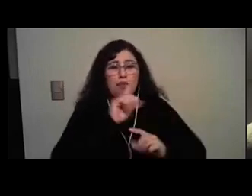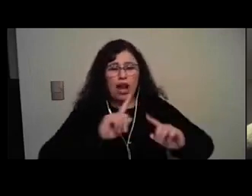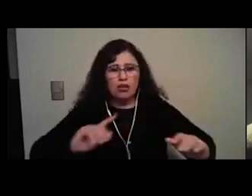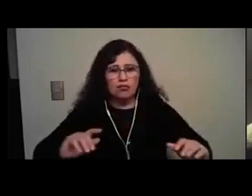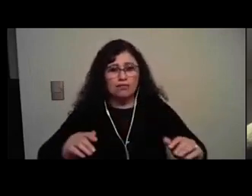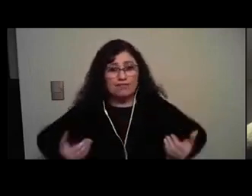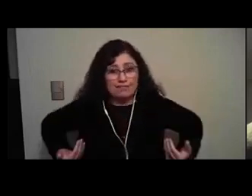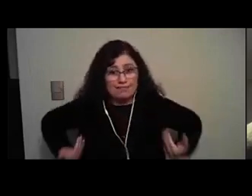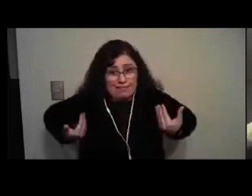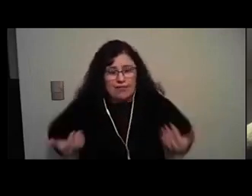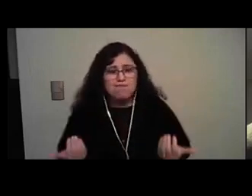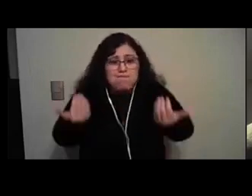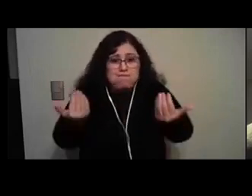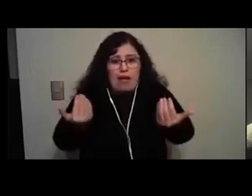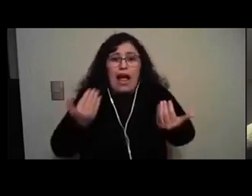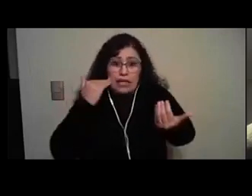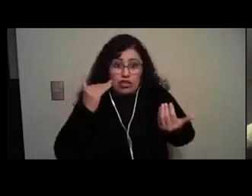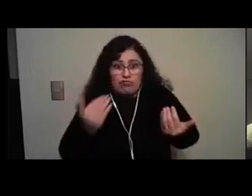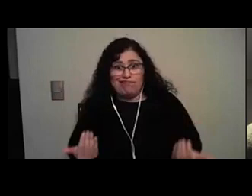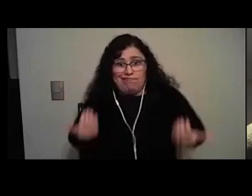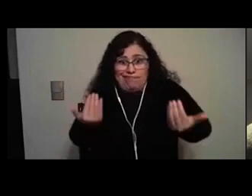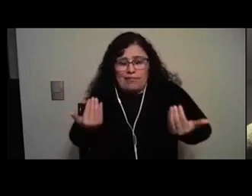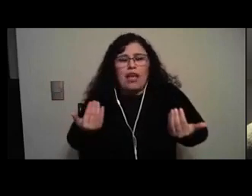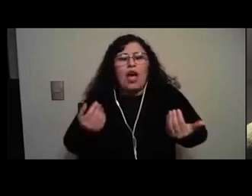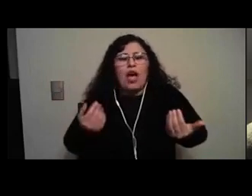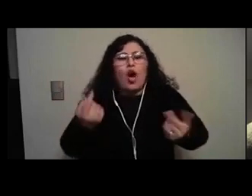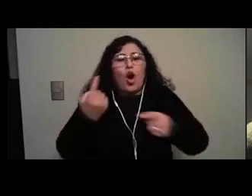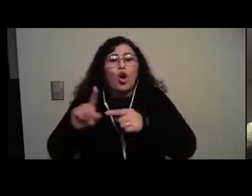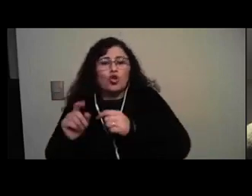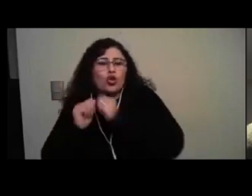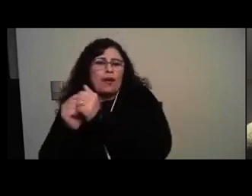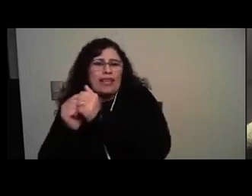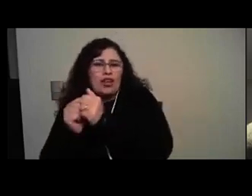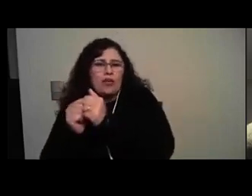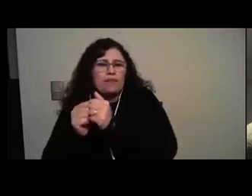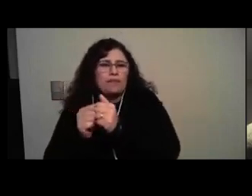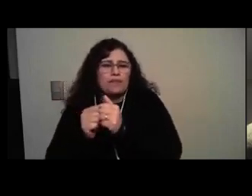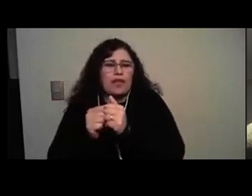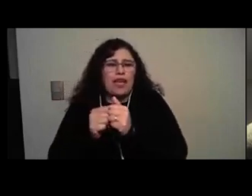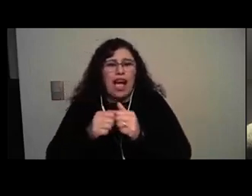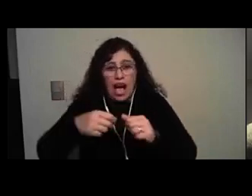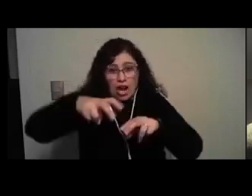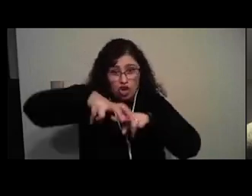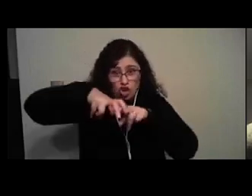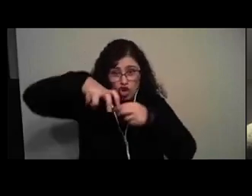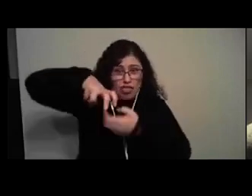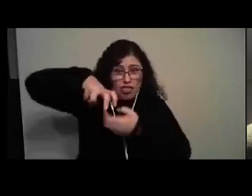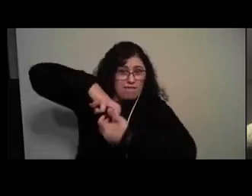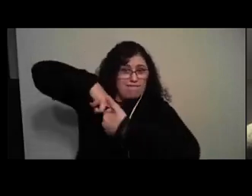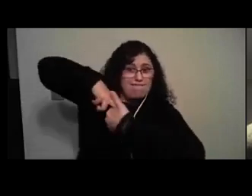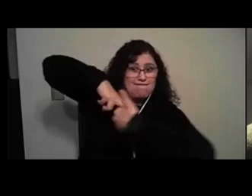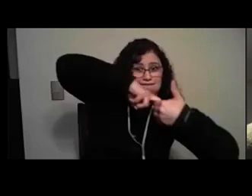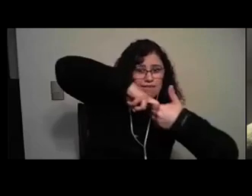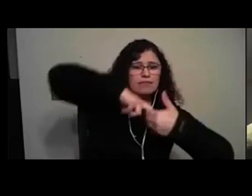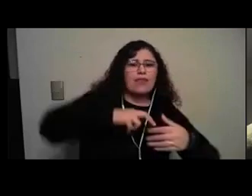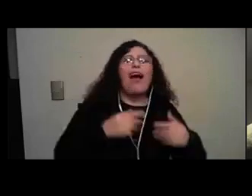axilas, Ujú. y el otro compañero sujetaba por debajo del pliegue de la rodilla. Sí, Y así correcto. Ujú. transferíamos.